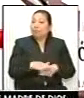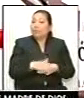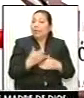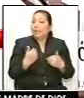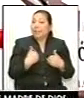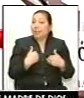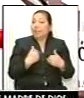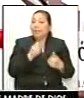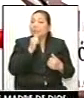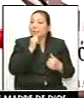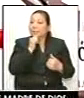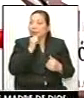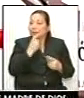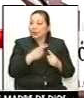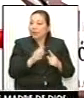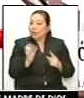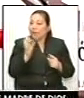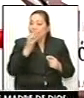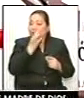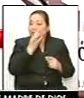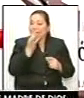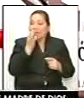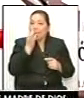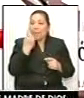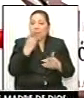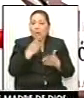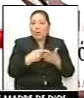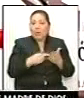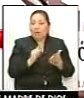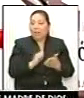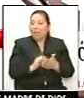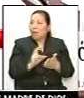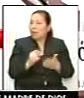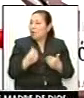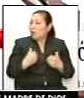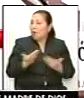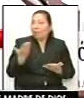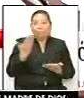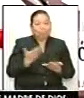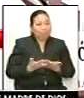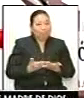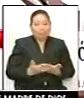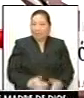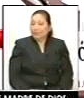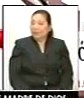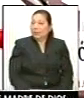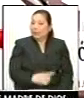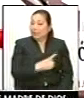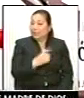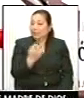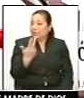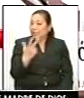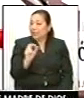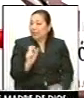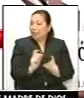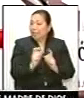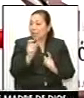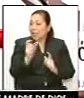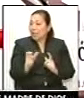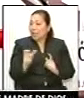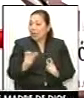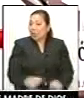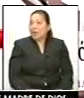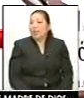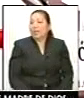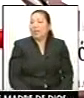tienen carácter reservado, si no secreta, y por lo tanto no alcanzan a los 130 parlamentarios